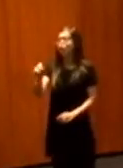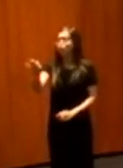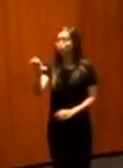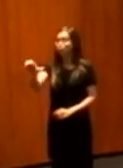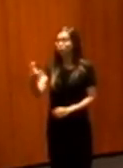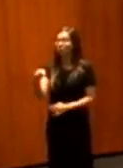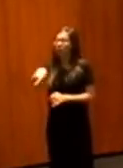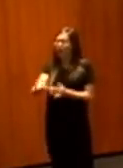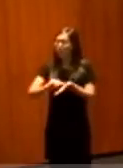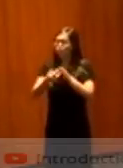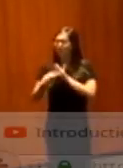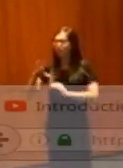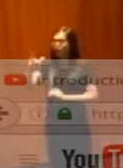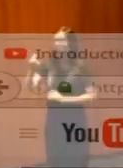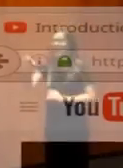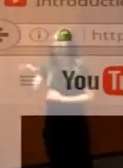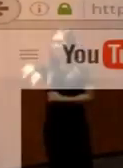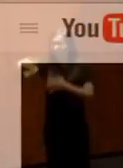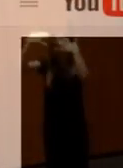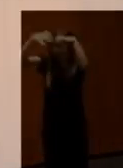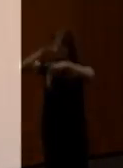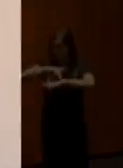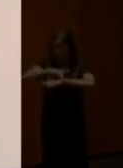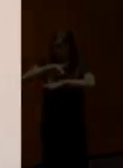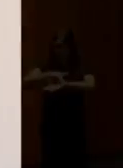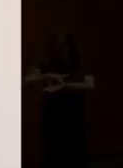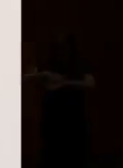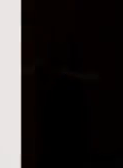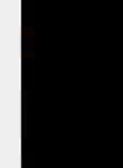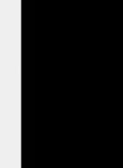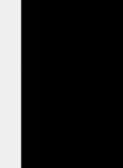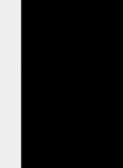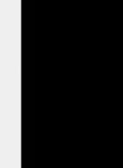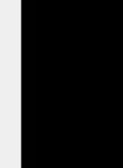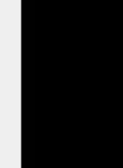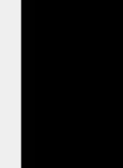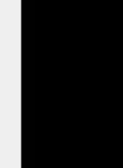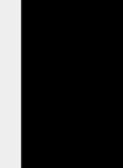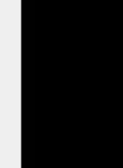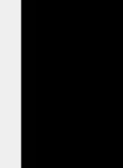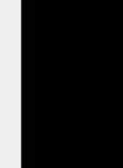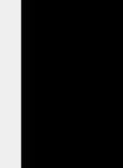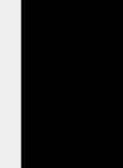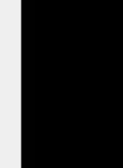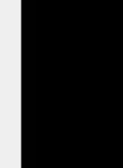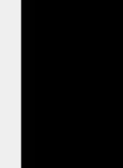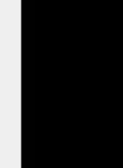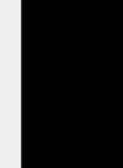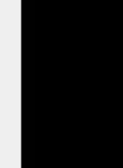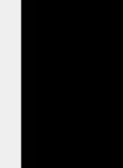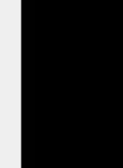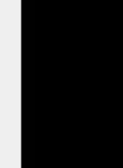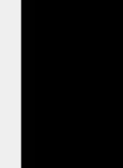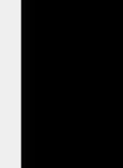técnicos del CAS, es un neurólogo que trabaja en educación desde hace muchos años. Él es profesor en